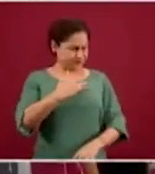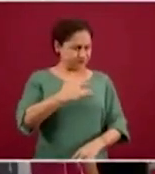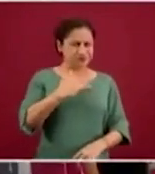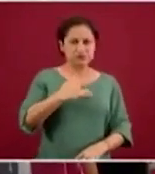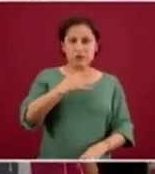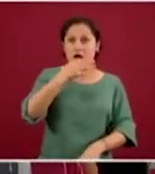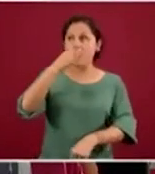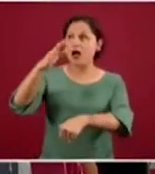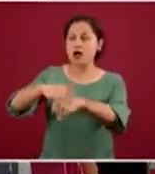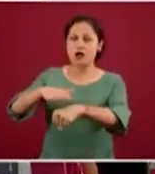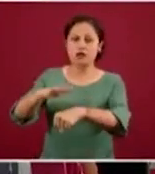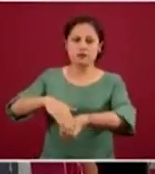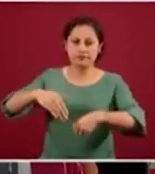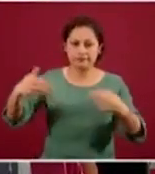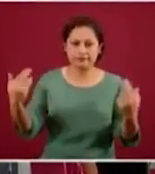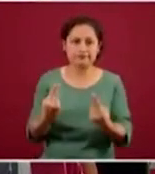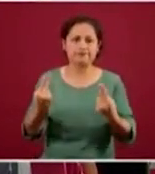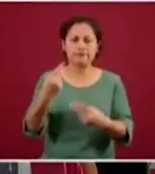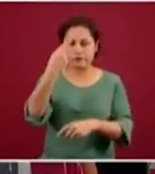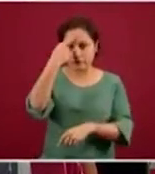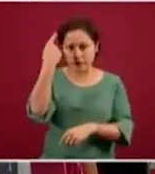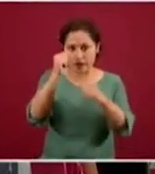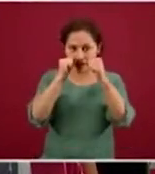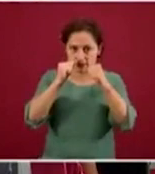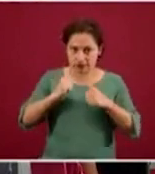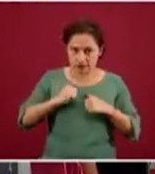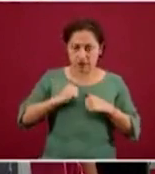coronavirus. La que sigue, por favor.